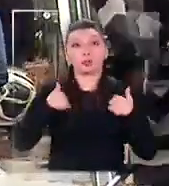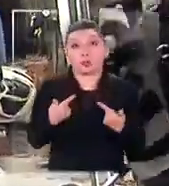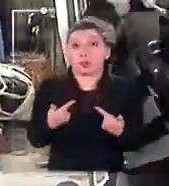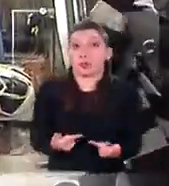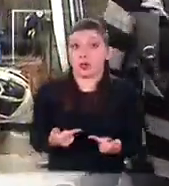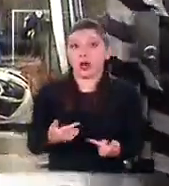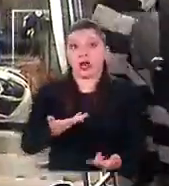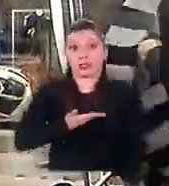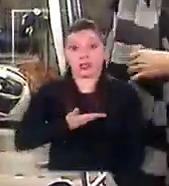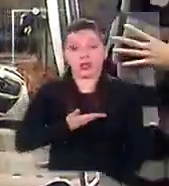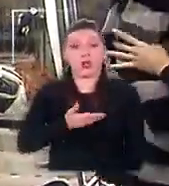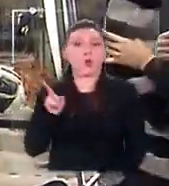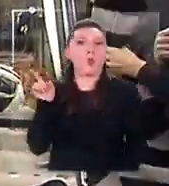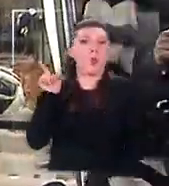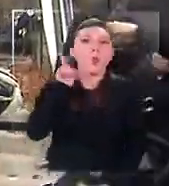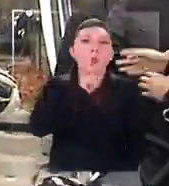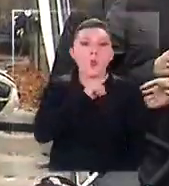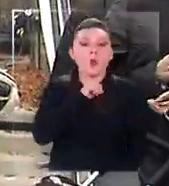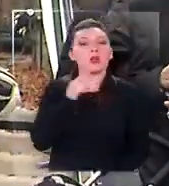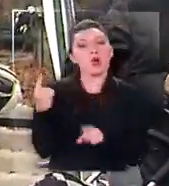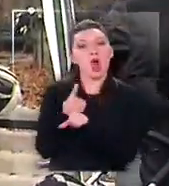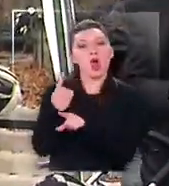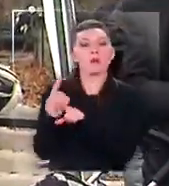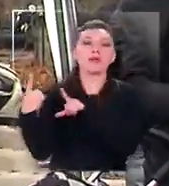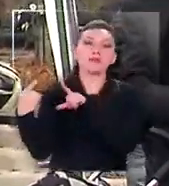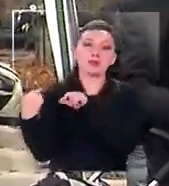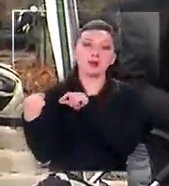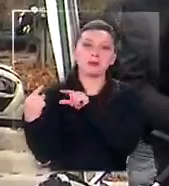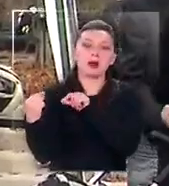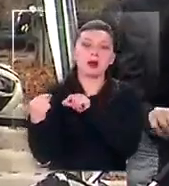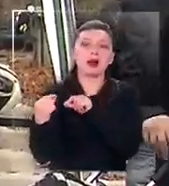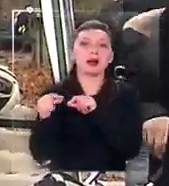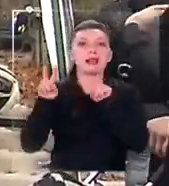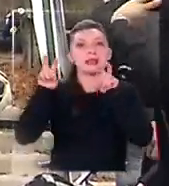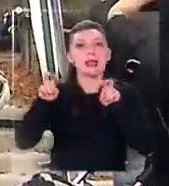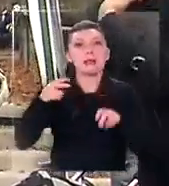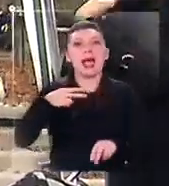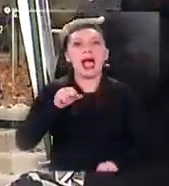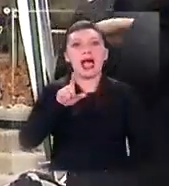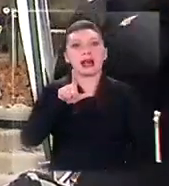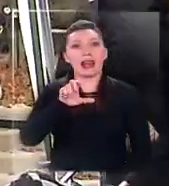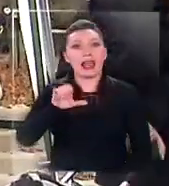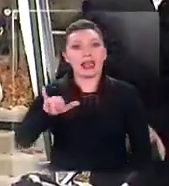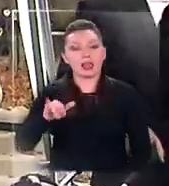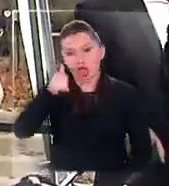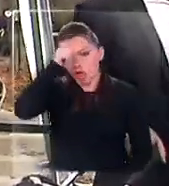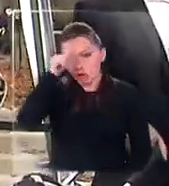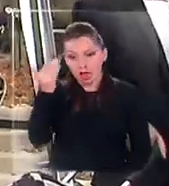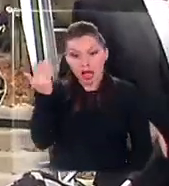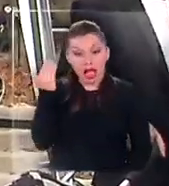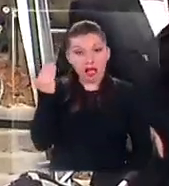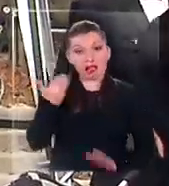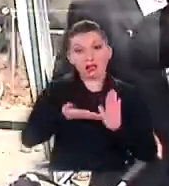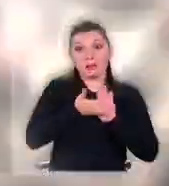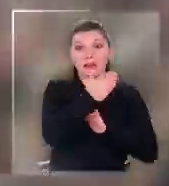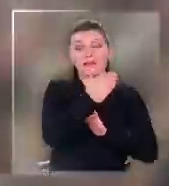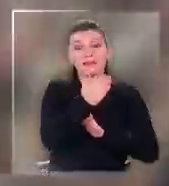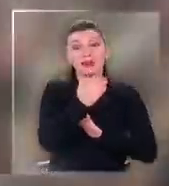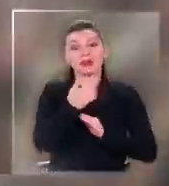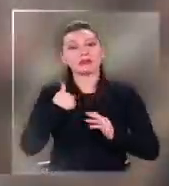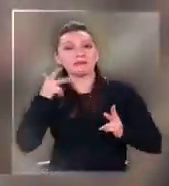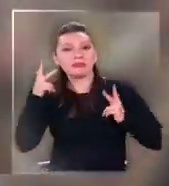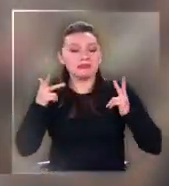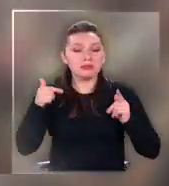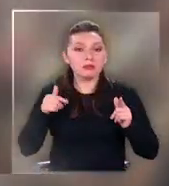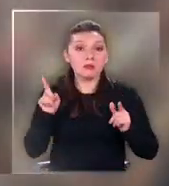suerte de ser el último a estar hablando con él de los jarlistas. Tuve el domingo, antes de irme a la función, de lo